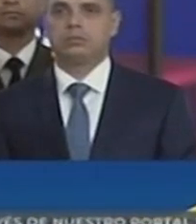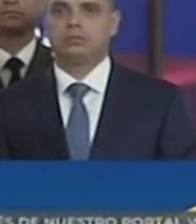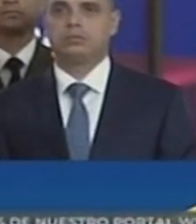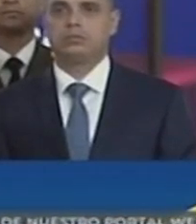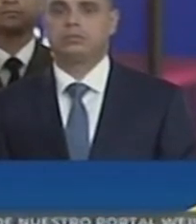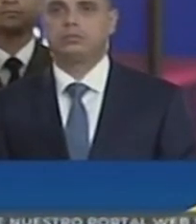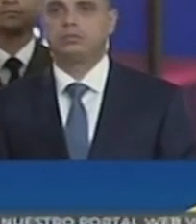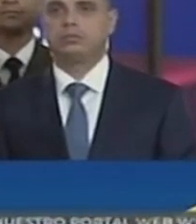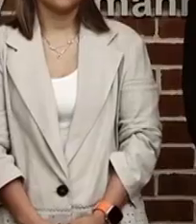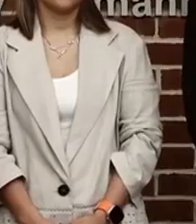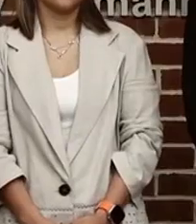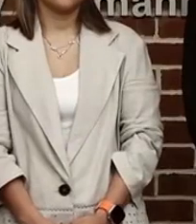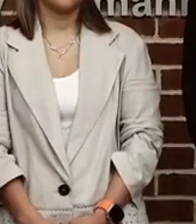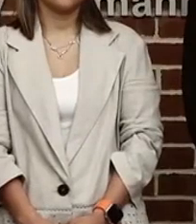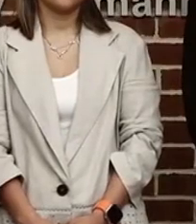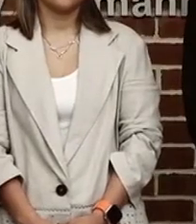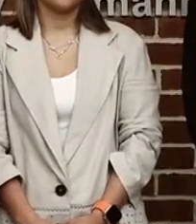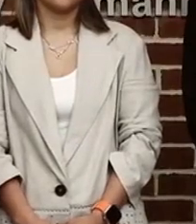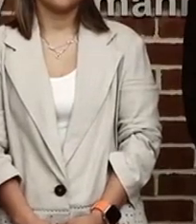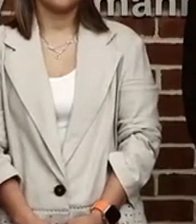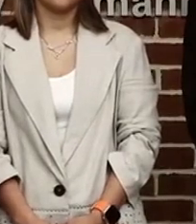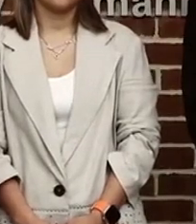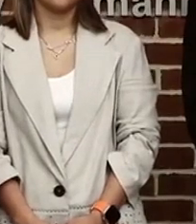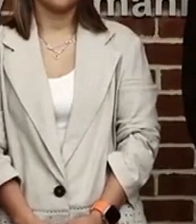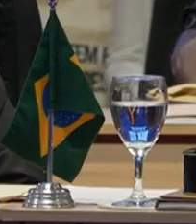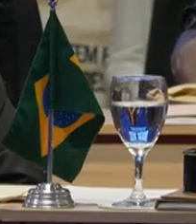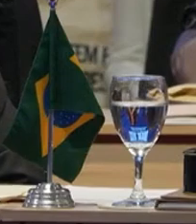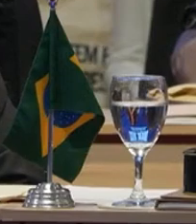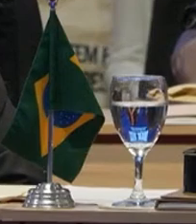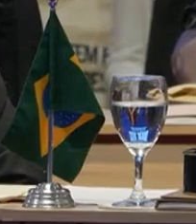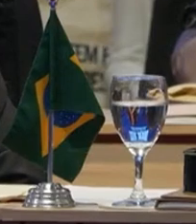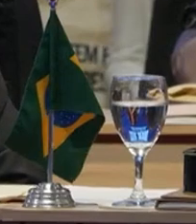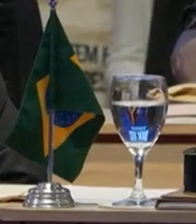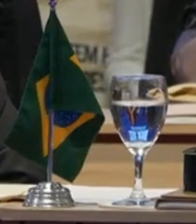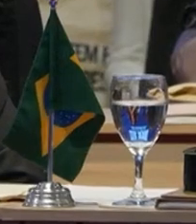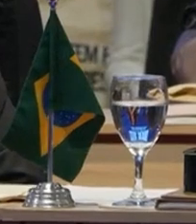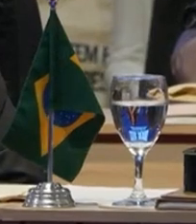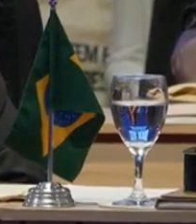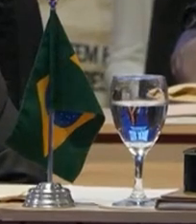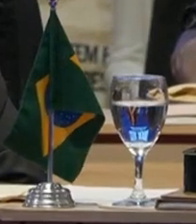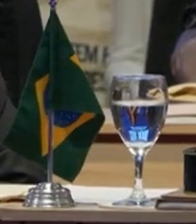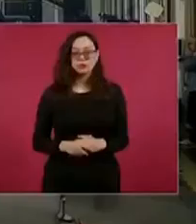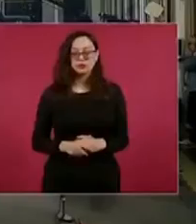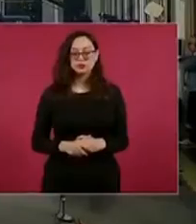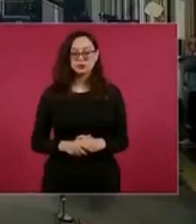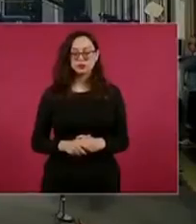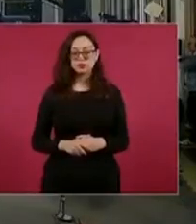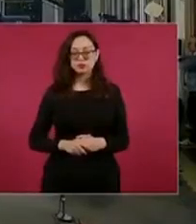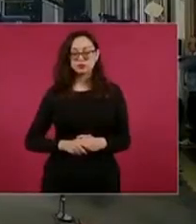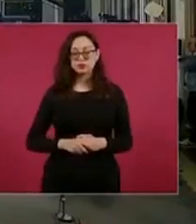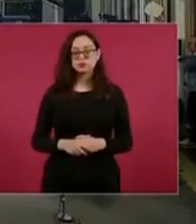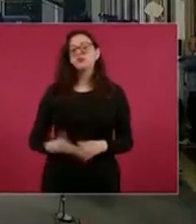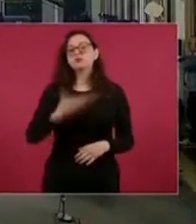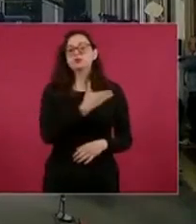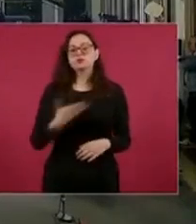en Latinoamérica, Colombia, Brasil y México, cuyos gobiernos tienen buena relación con Nicolás Maduro. Buscan una salida más negociada. Piden